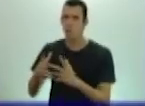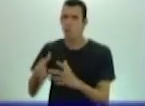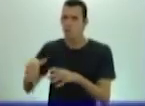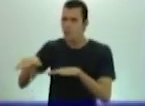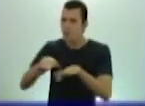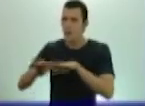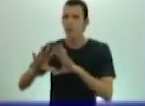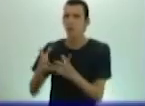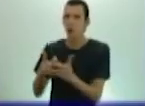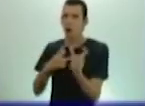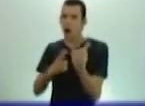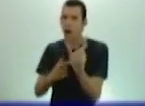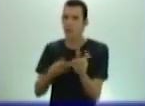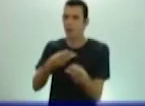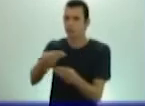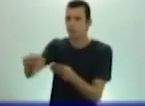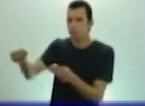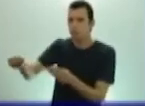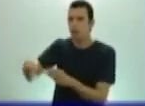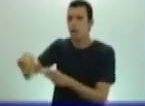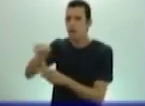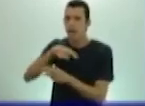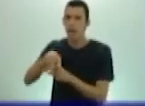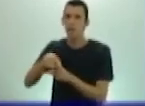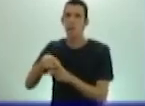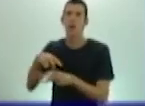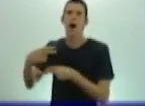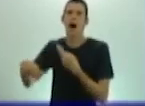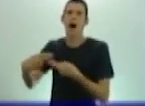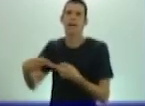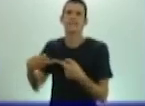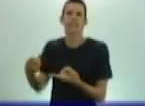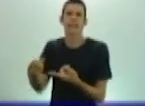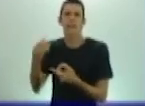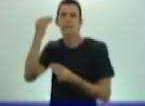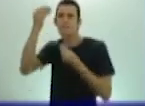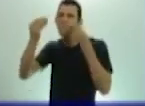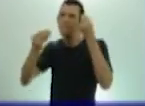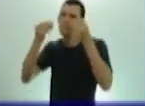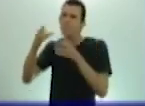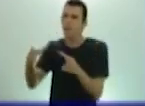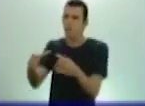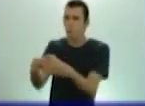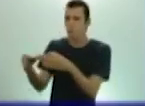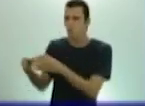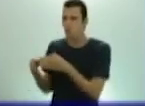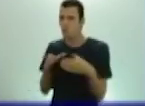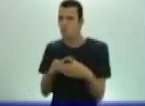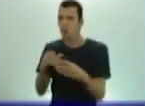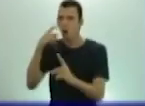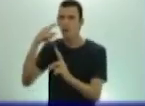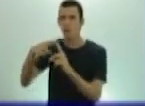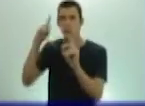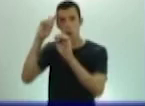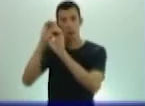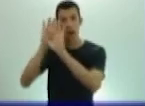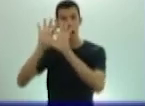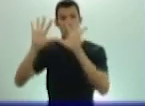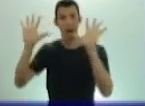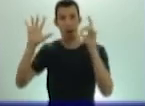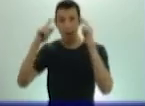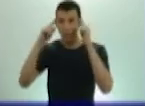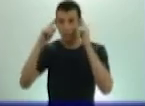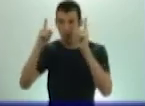armada donde se estuviese discutiendo cuáles serían los principales propósitos que tendría